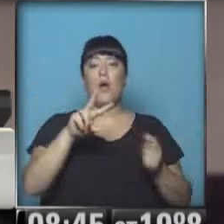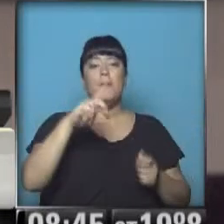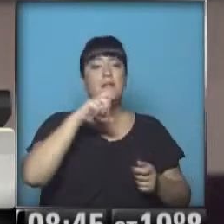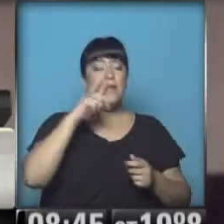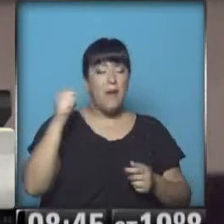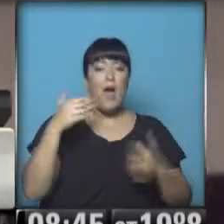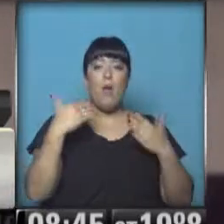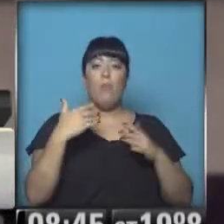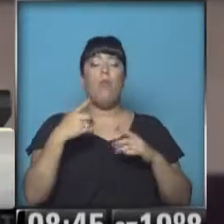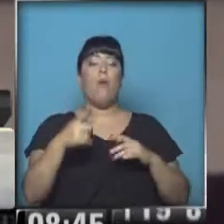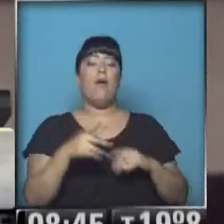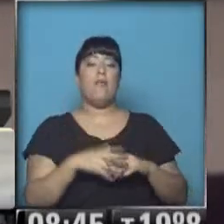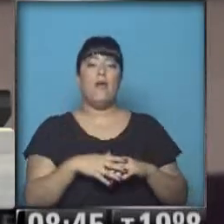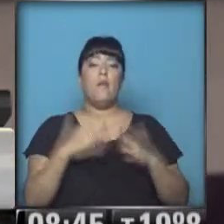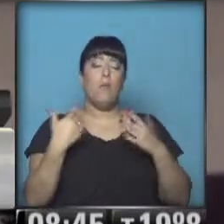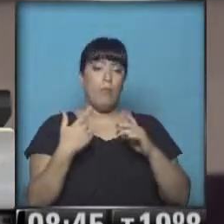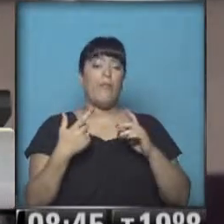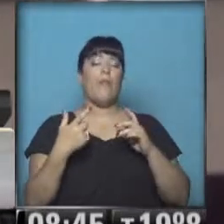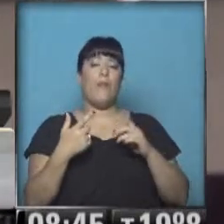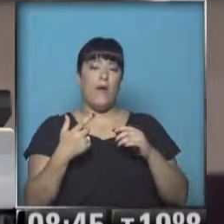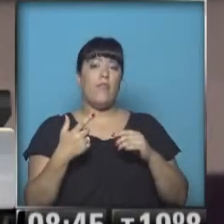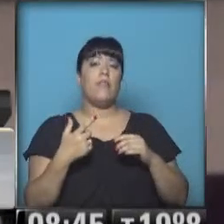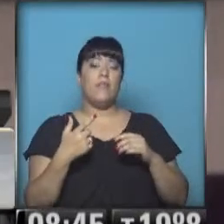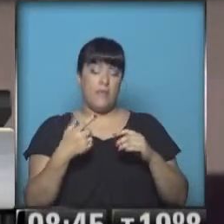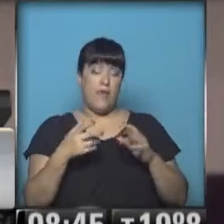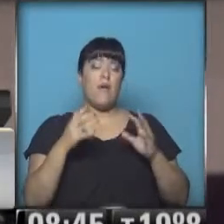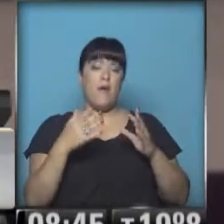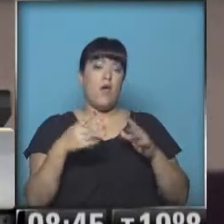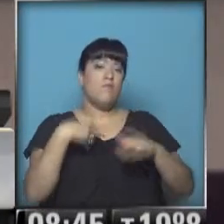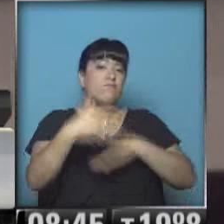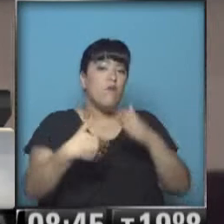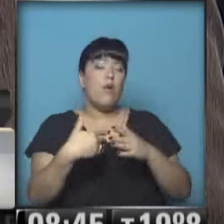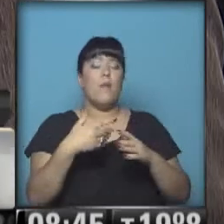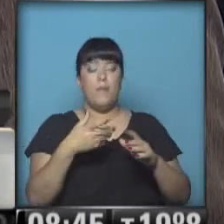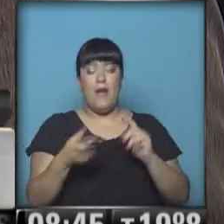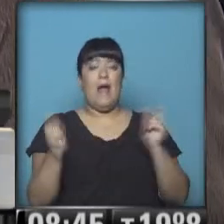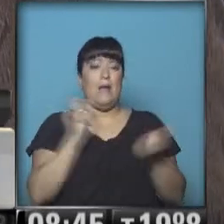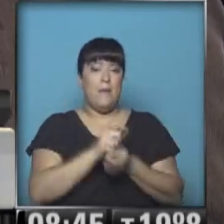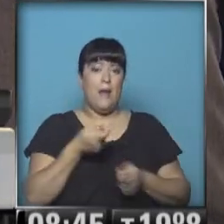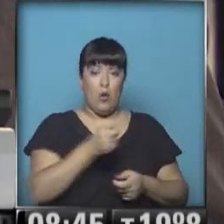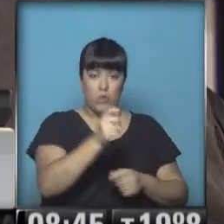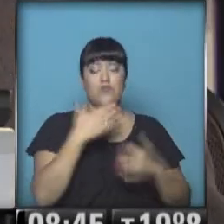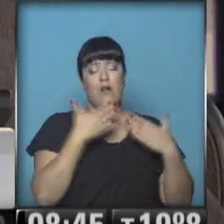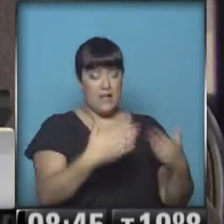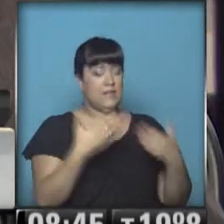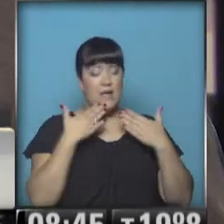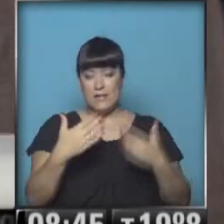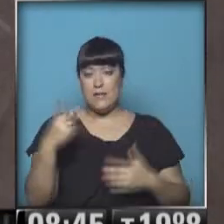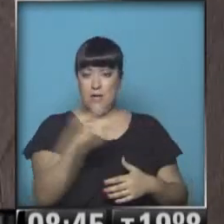sostener convertida interesante el caso para llegar a juicio muchas gracias por favor continuamos